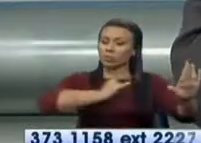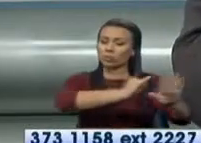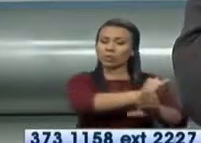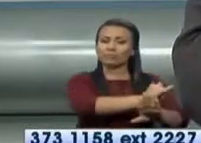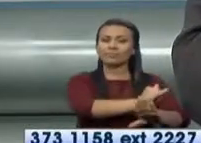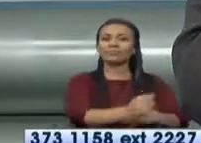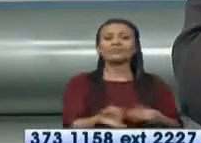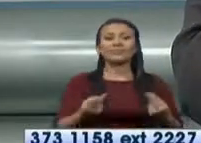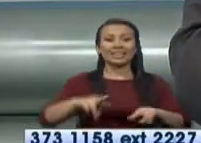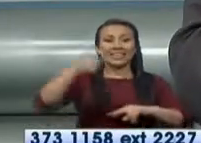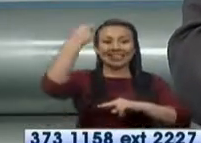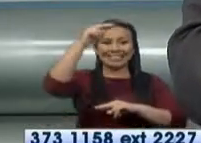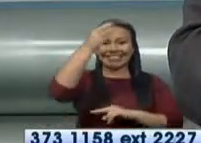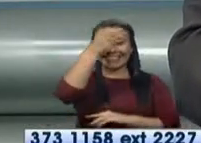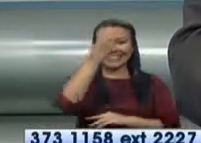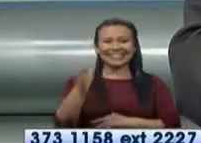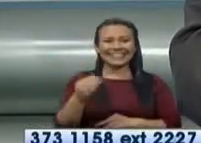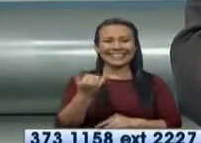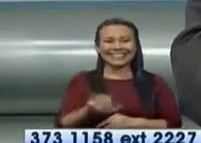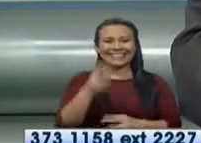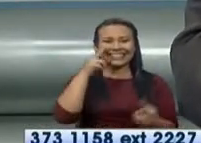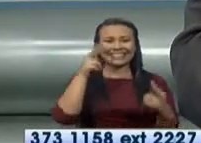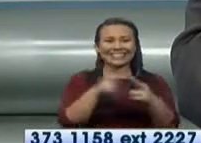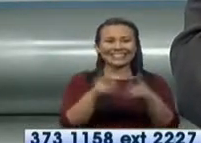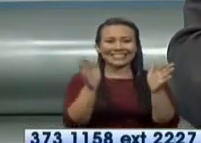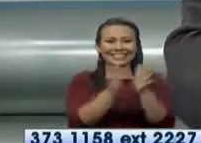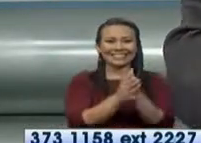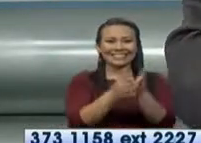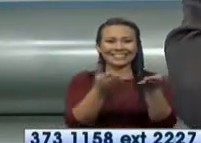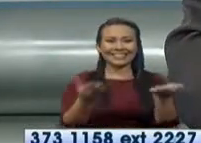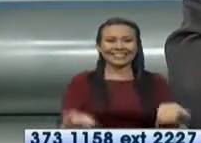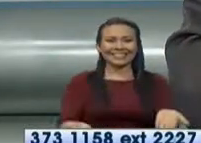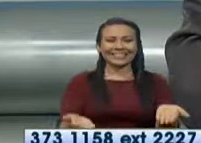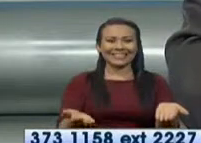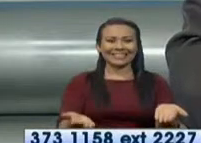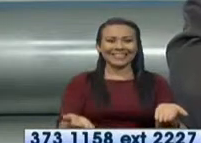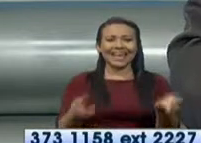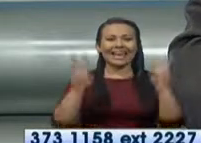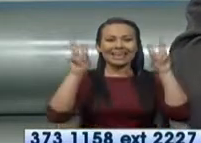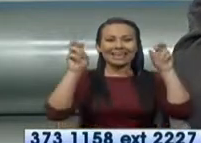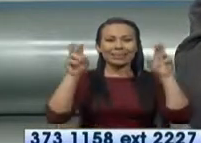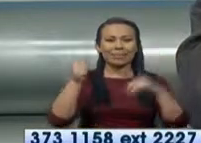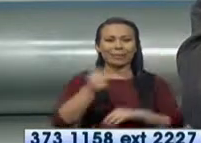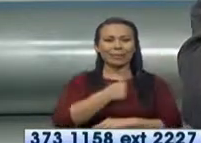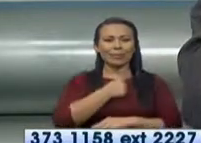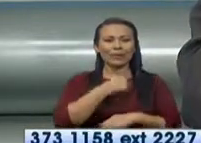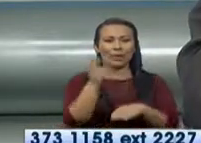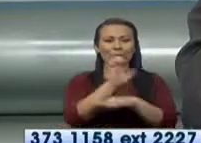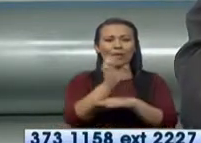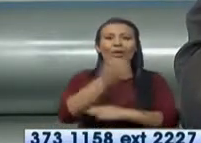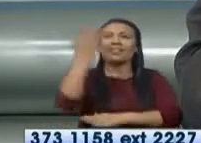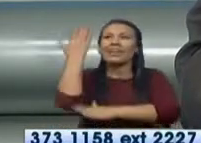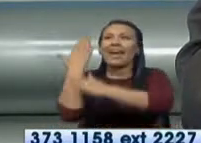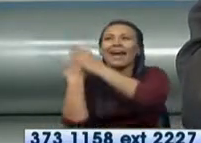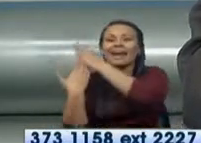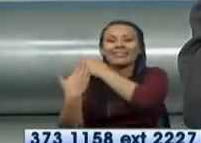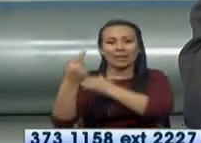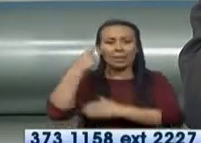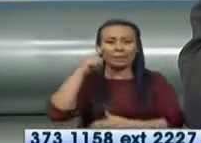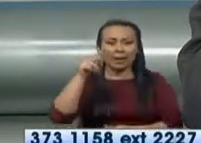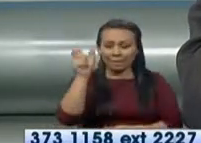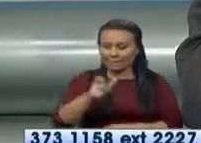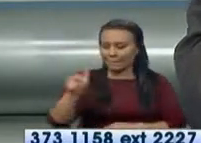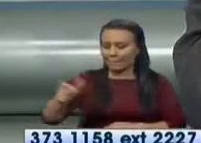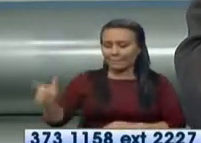Nuestra nota intercultural nos lleva a conocer el catálogo de iconografía del Ecuador antiguo que servirá de guía para pequeños